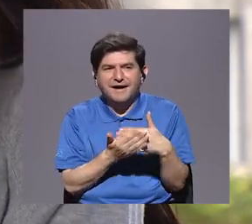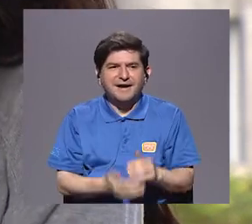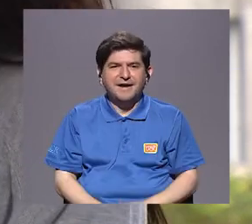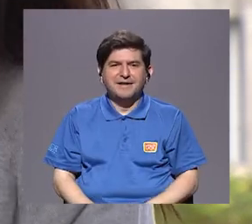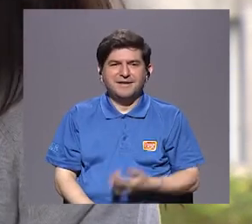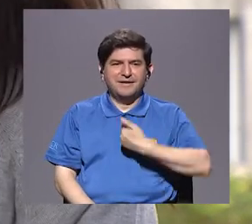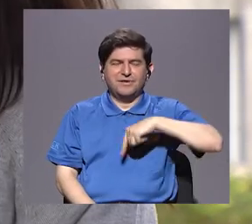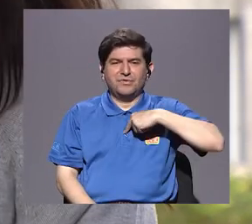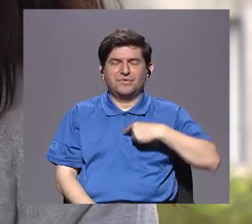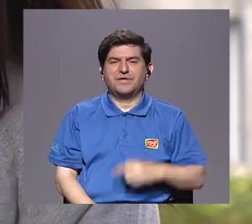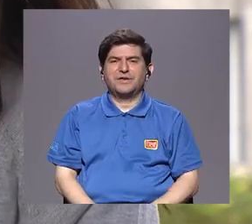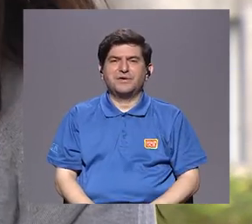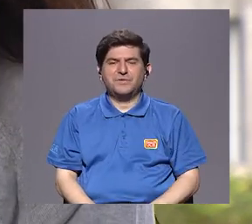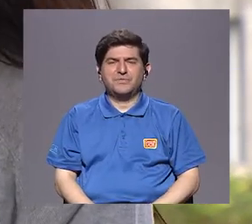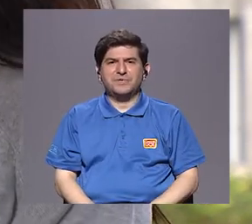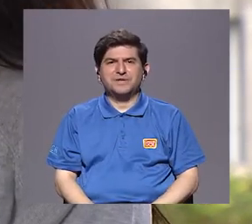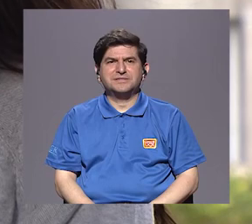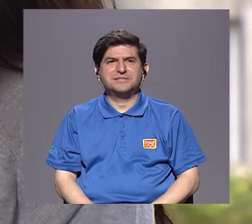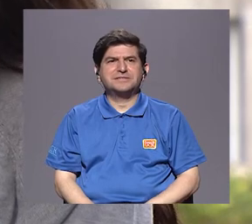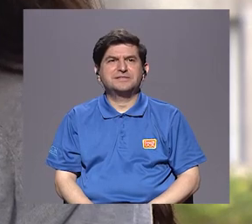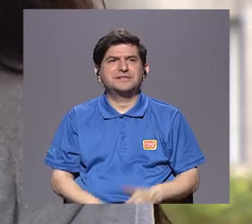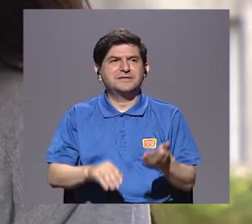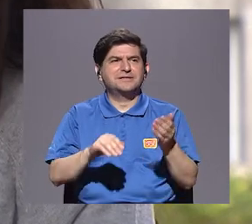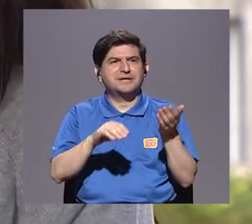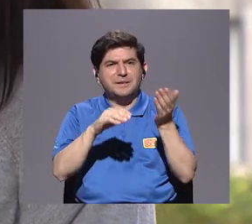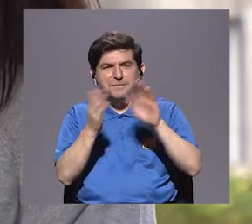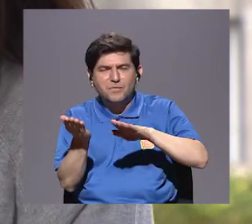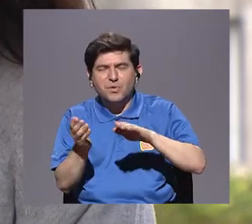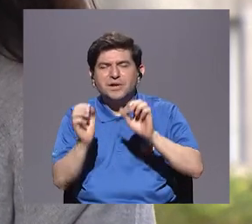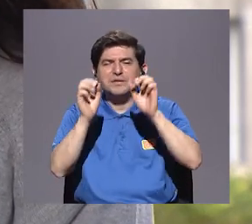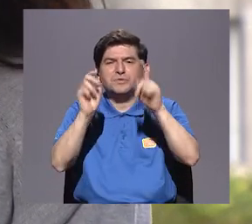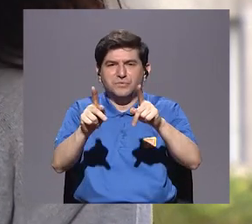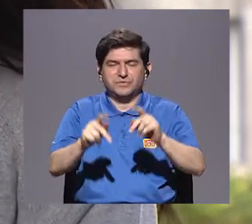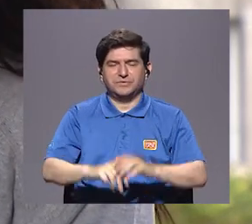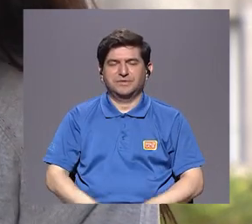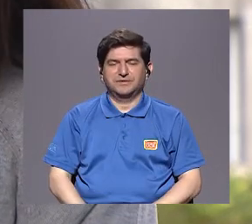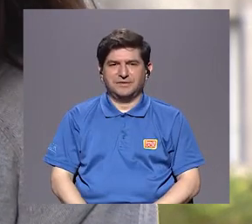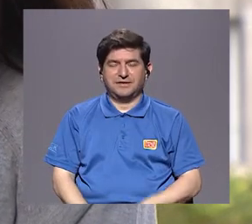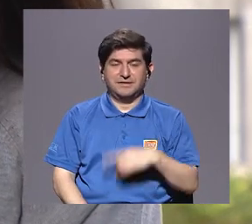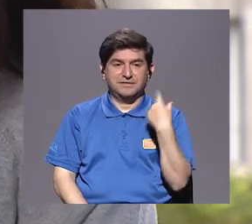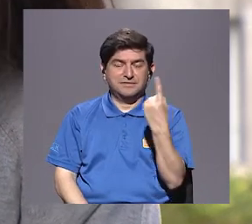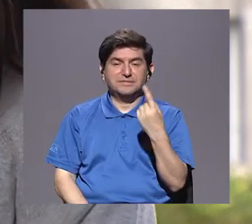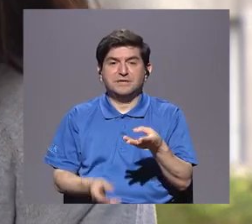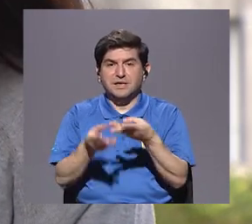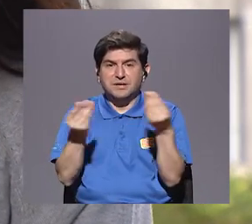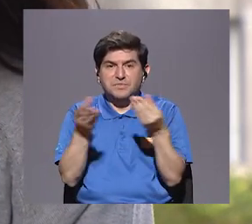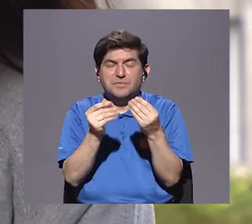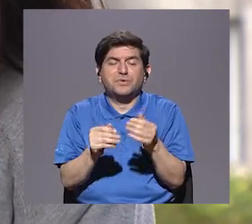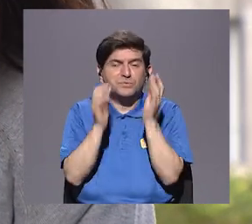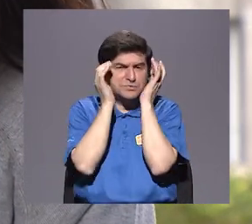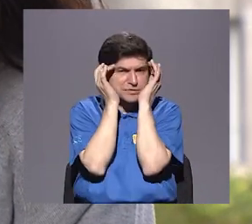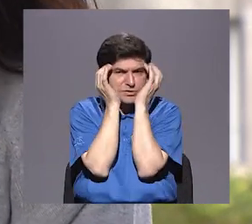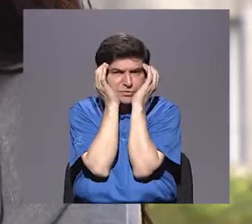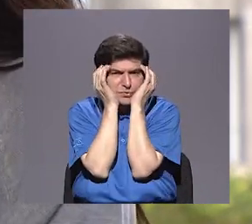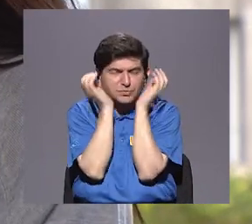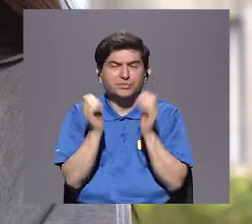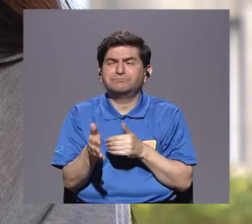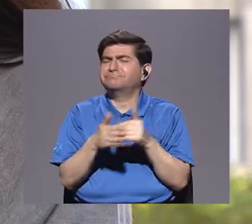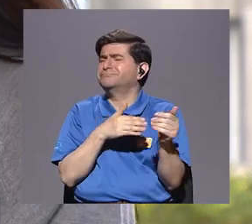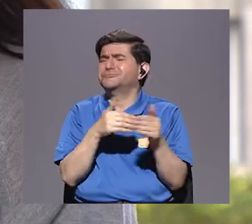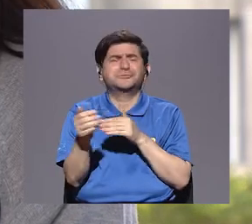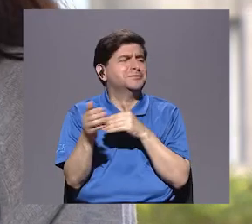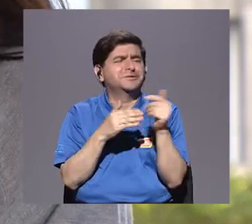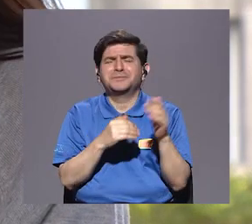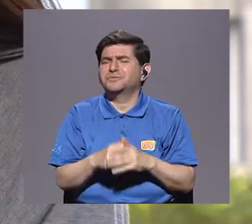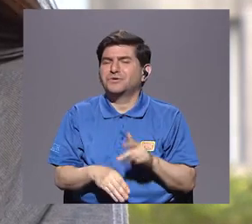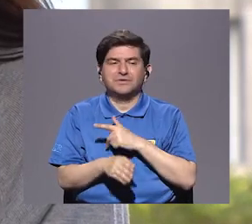de algo de nuestra muerte, ¿no? De nuestra mortalidad. Pues siempre nos produce cierta angustia, no importa